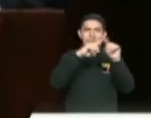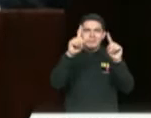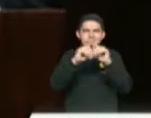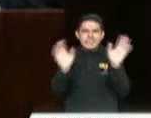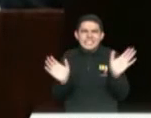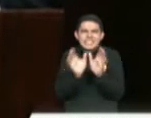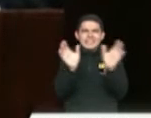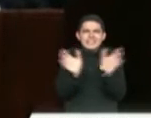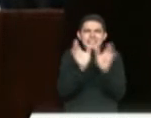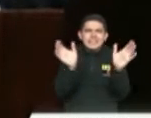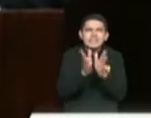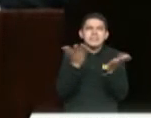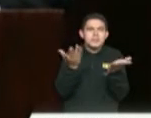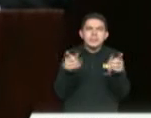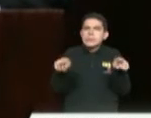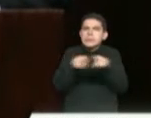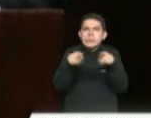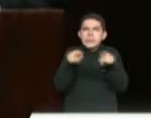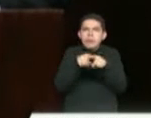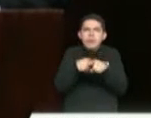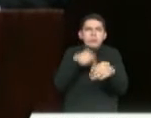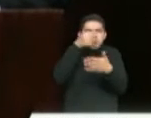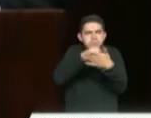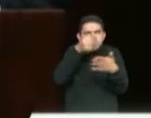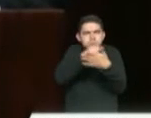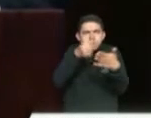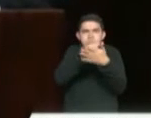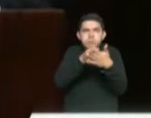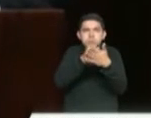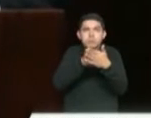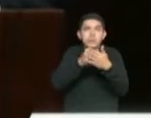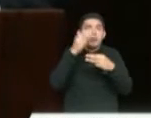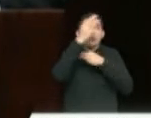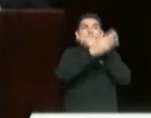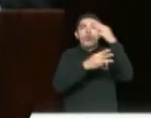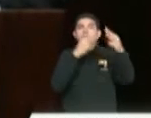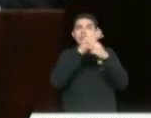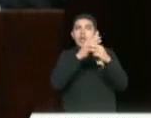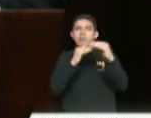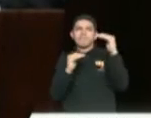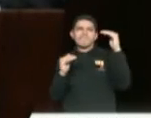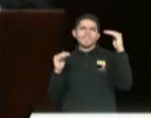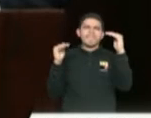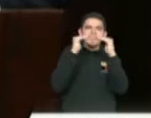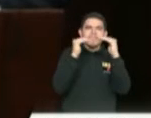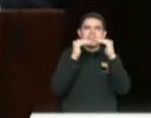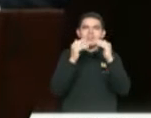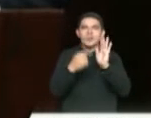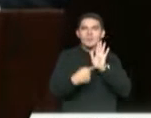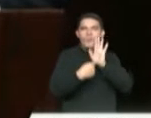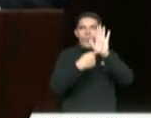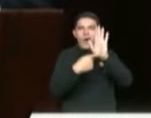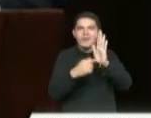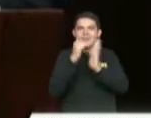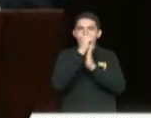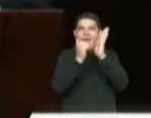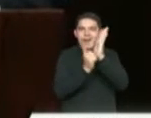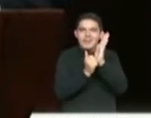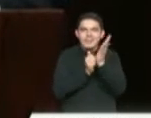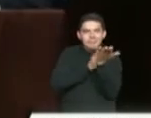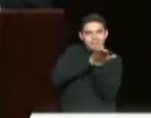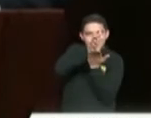potencie de acuerdo a los desafíos de la globalidad en el futuro presentamos esta agenda nacional de